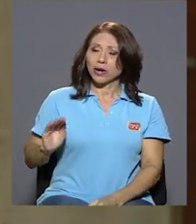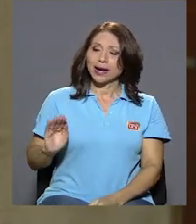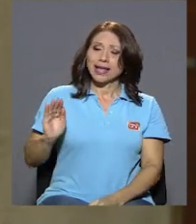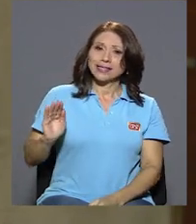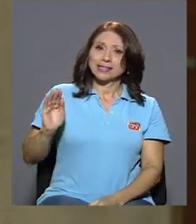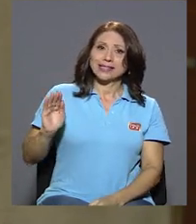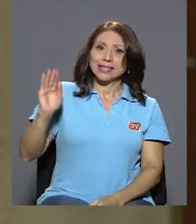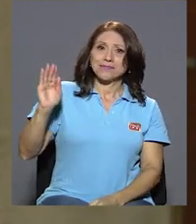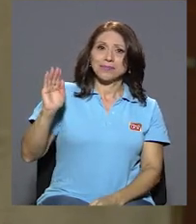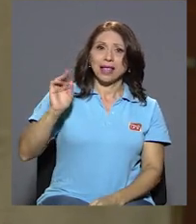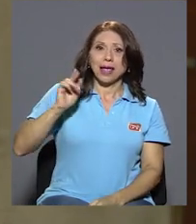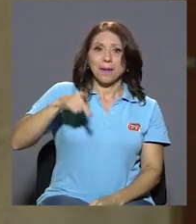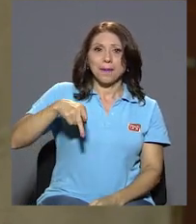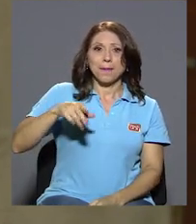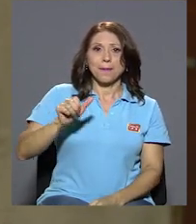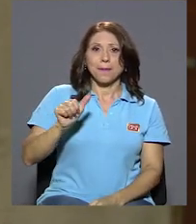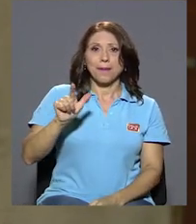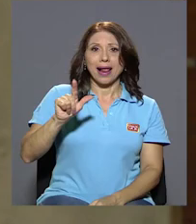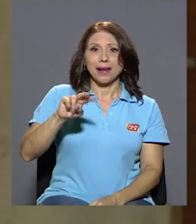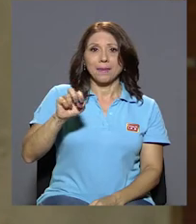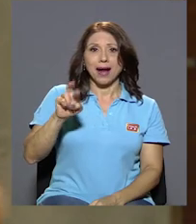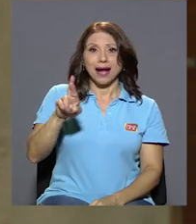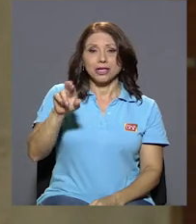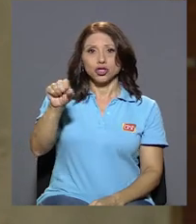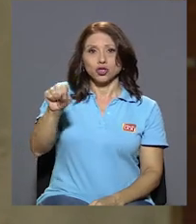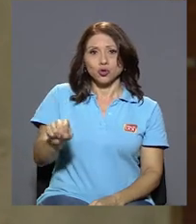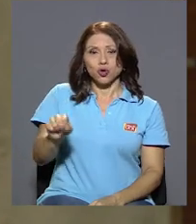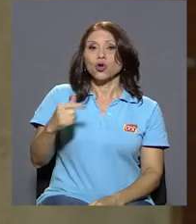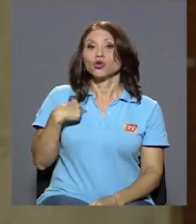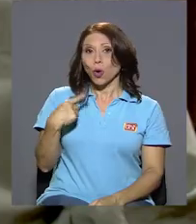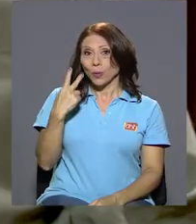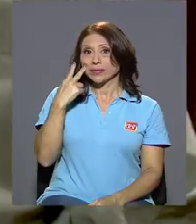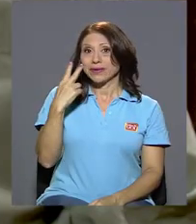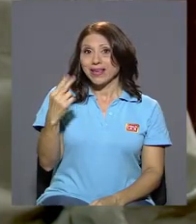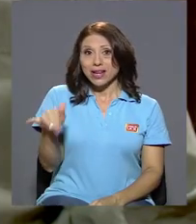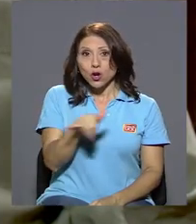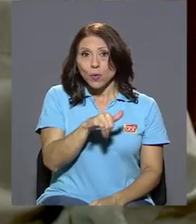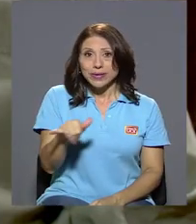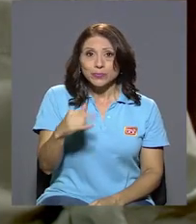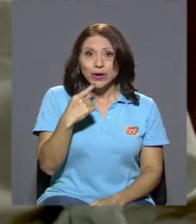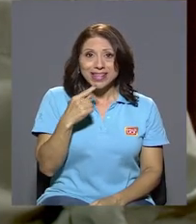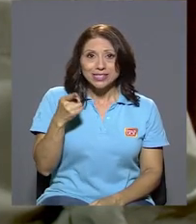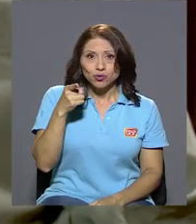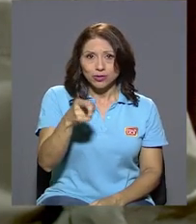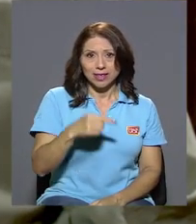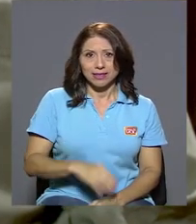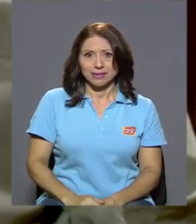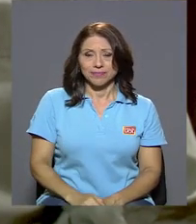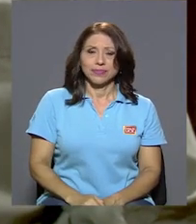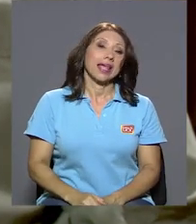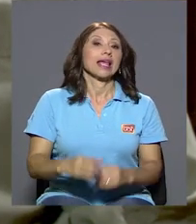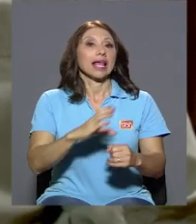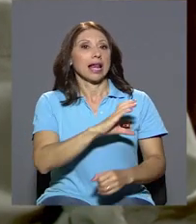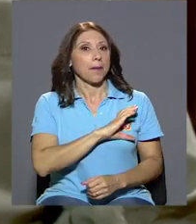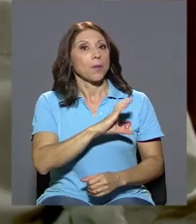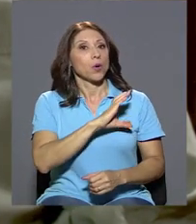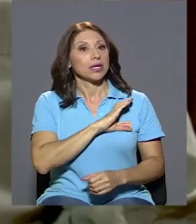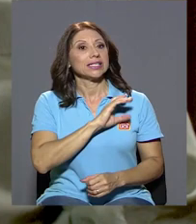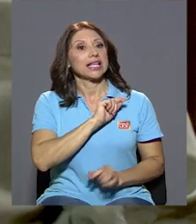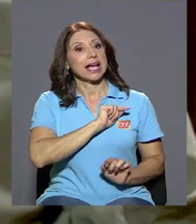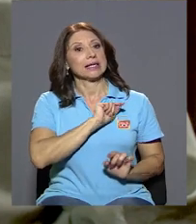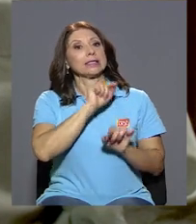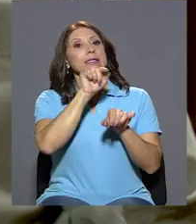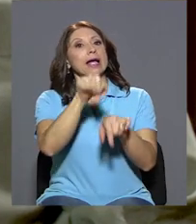años en que yo crecía en palmar sur exactamente lo mismo que usted dice que la policía intervenía